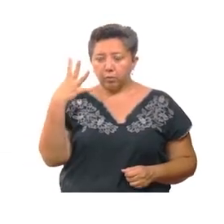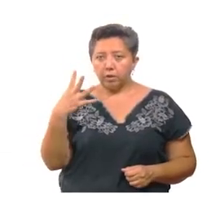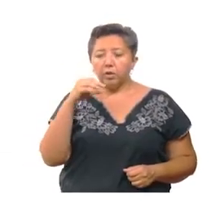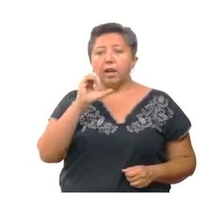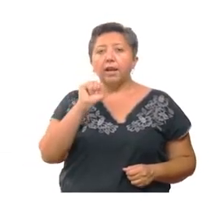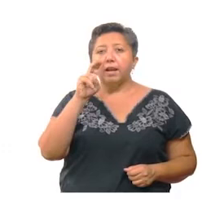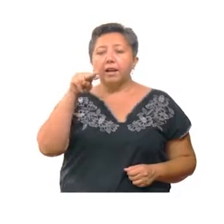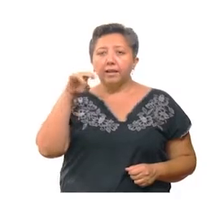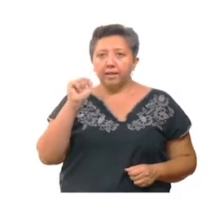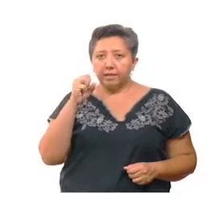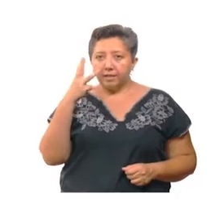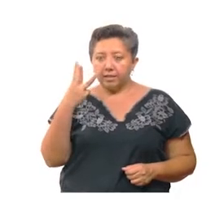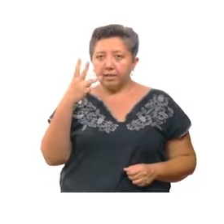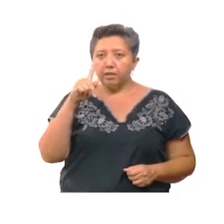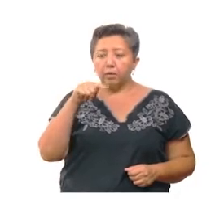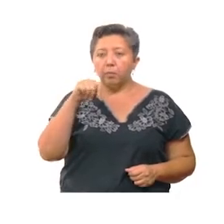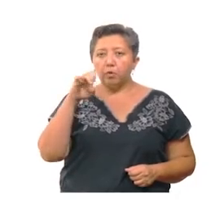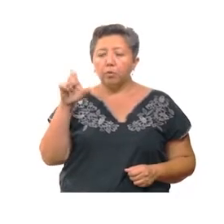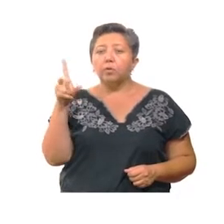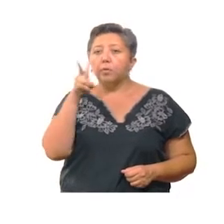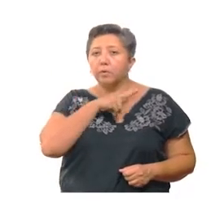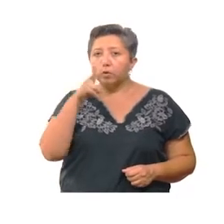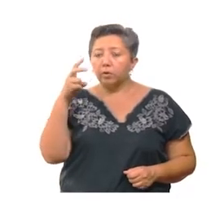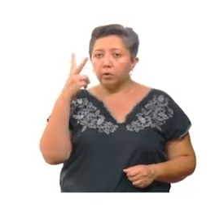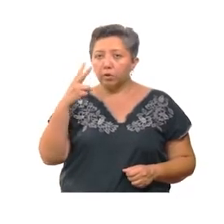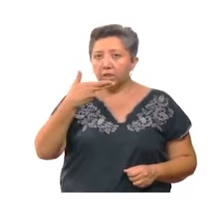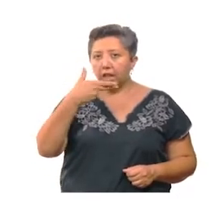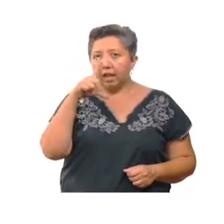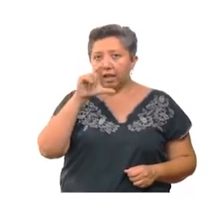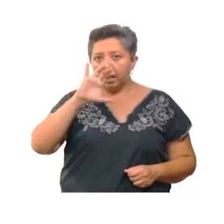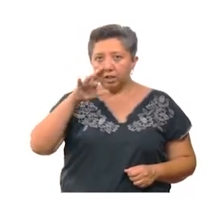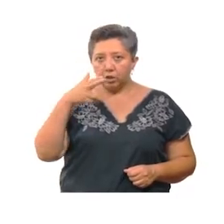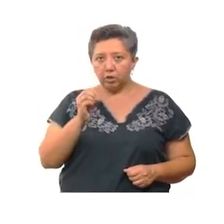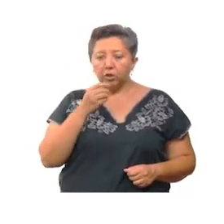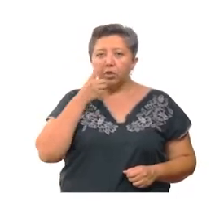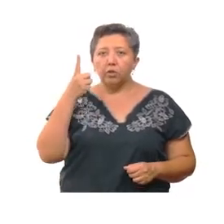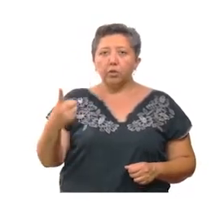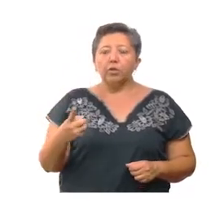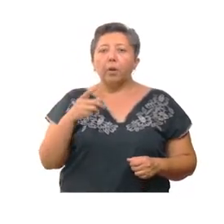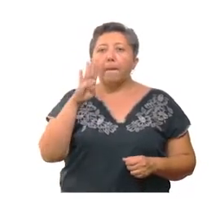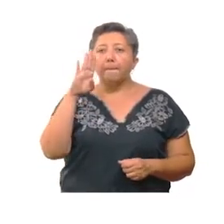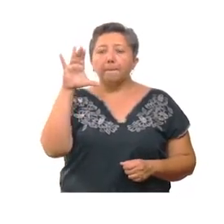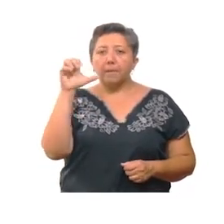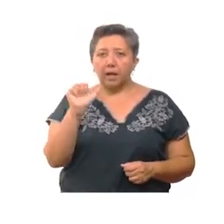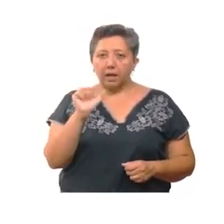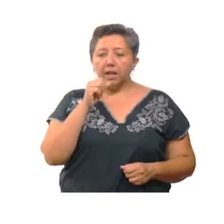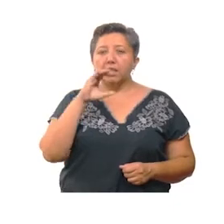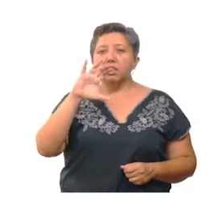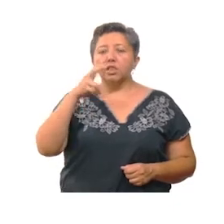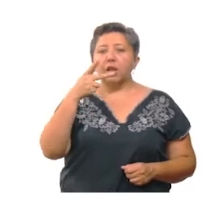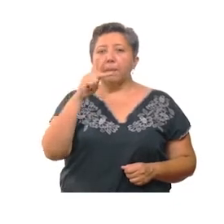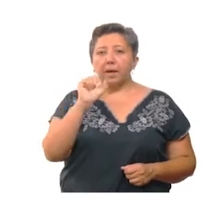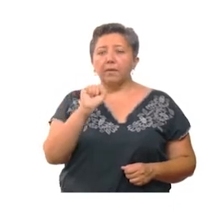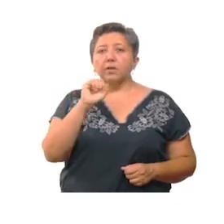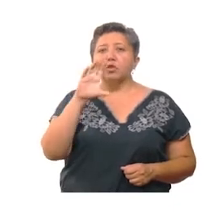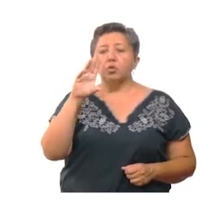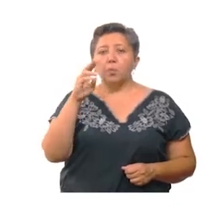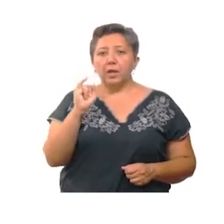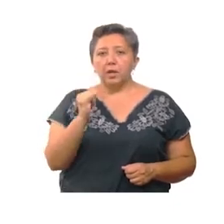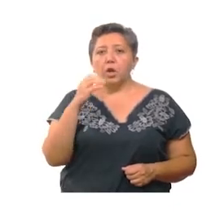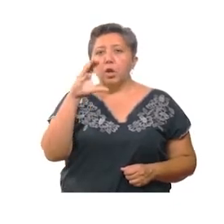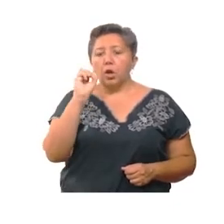en Acanqué, 3 en Motul y en Valladolid, 2 en Jalachú y 1 en Baca, Chapap,